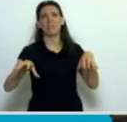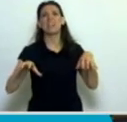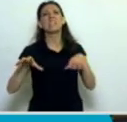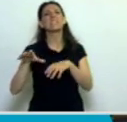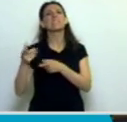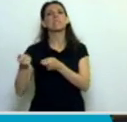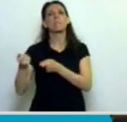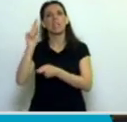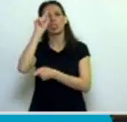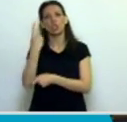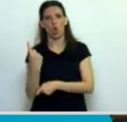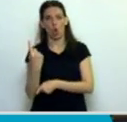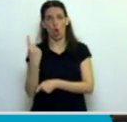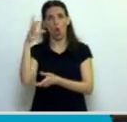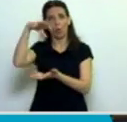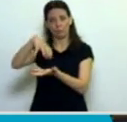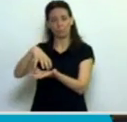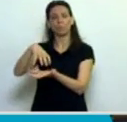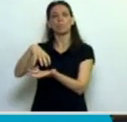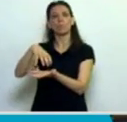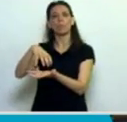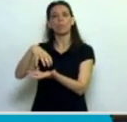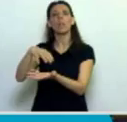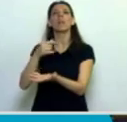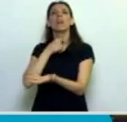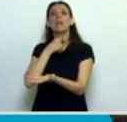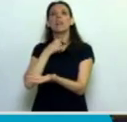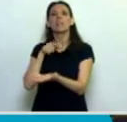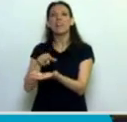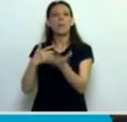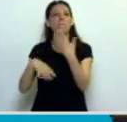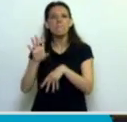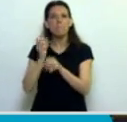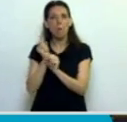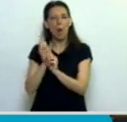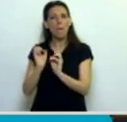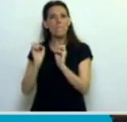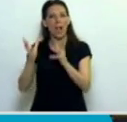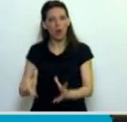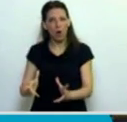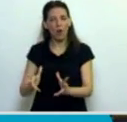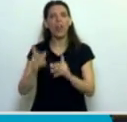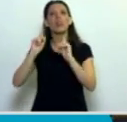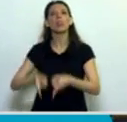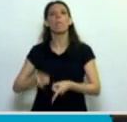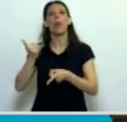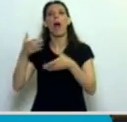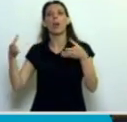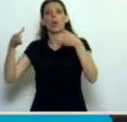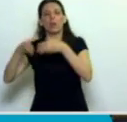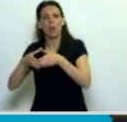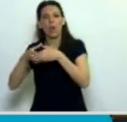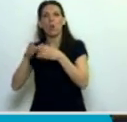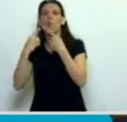financiera, institucionaliza una estructura más operativa y además contará con un consejo consultivo